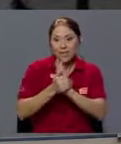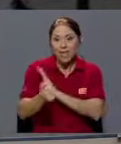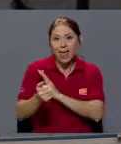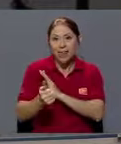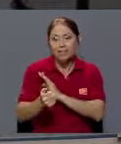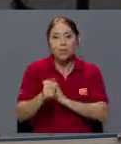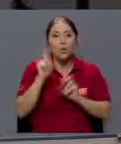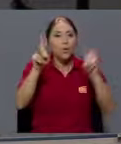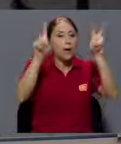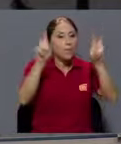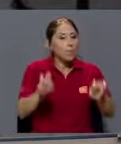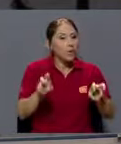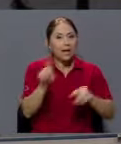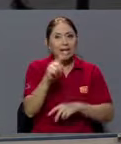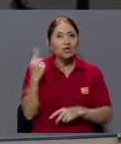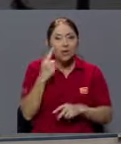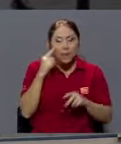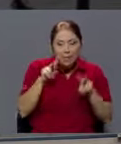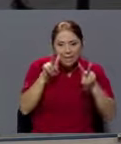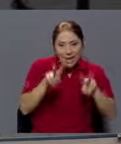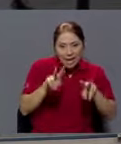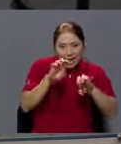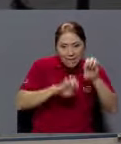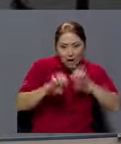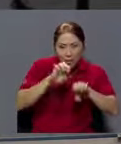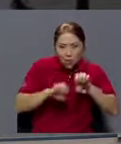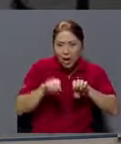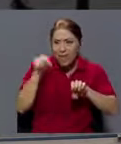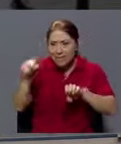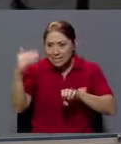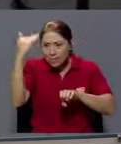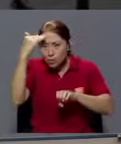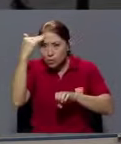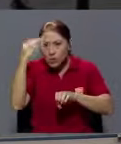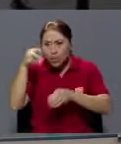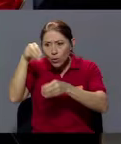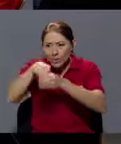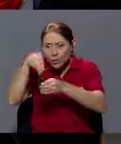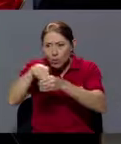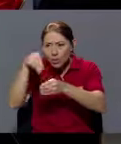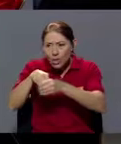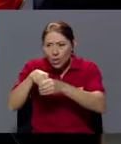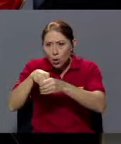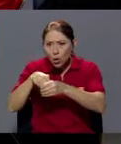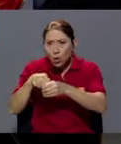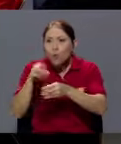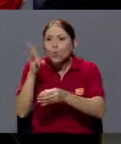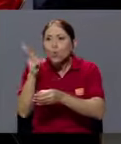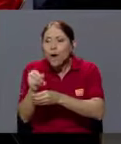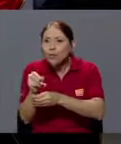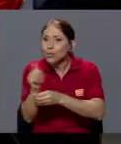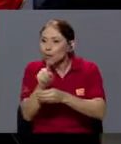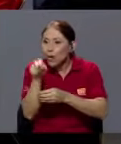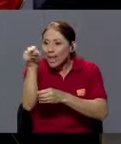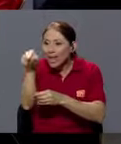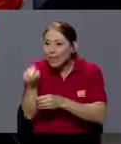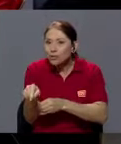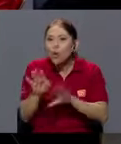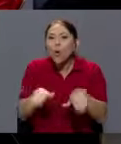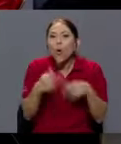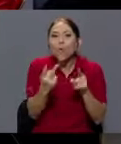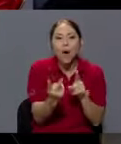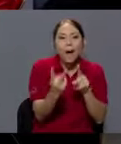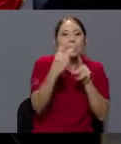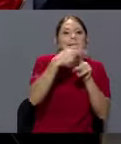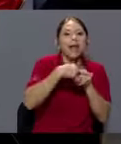entonces no evalúe tanto el contenido del conocimiento, sino la aplicación de ese contenido, de ese conocimiento, la capacidad que puede tener el estudiante para